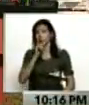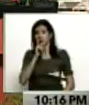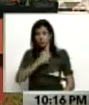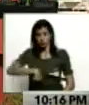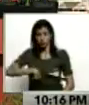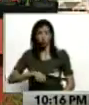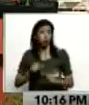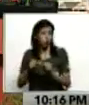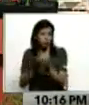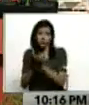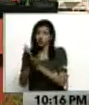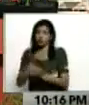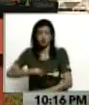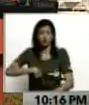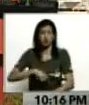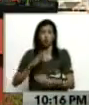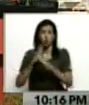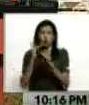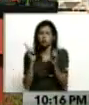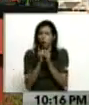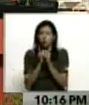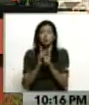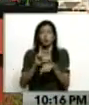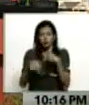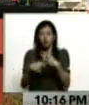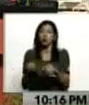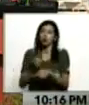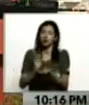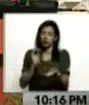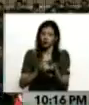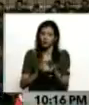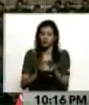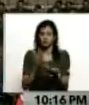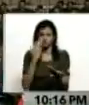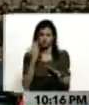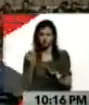Nicolás sigue siendo presidente de esta República vamos un corte y venimos